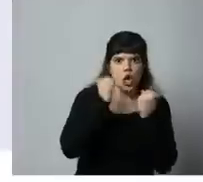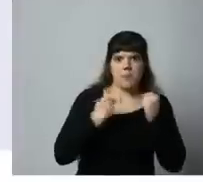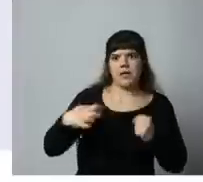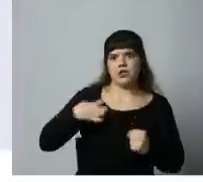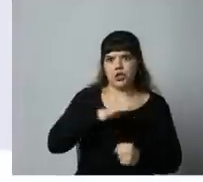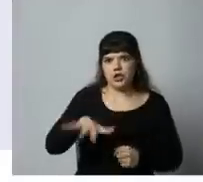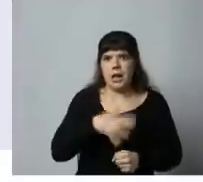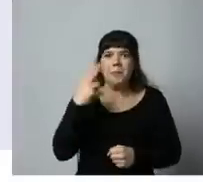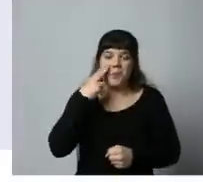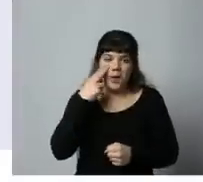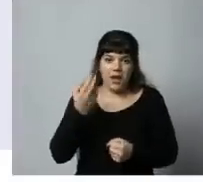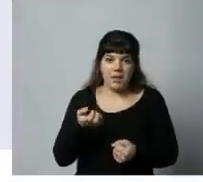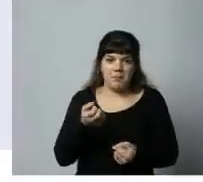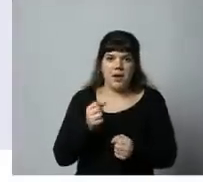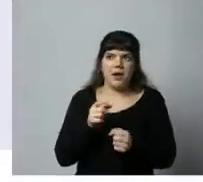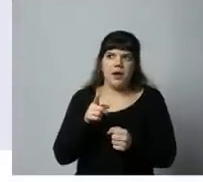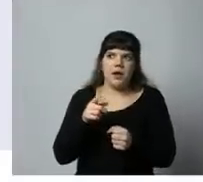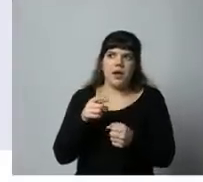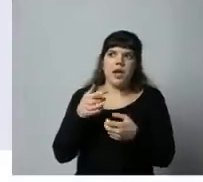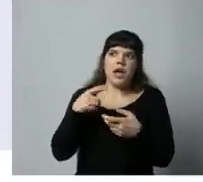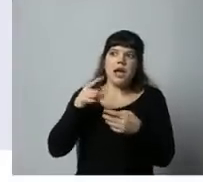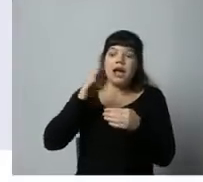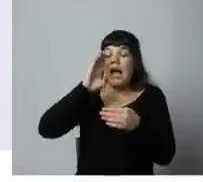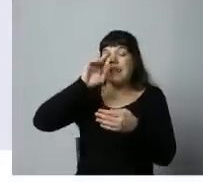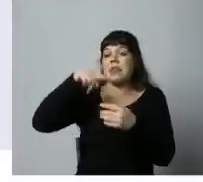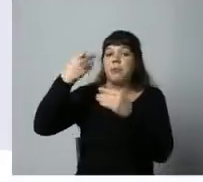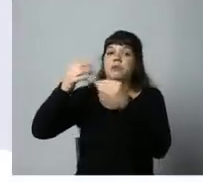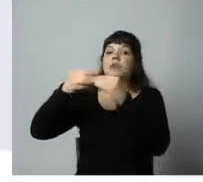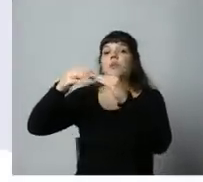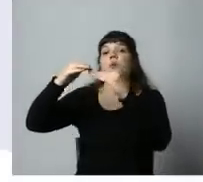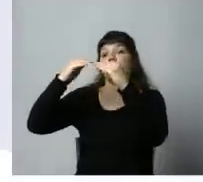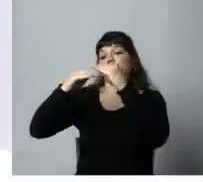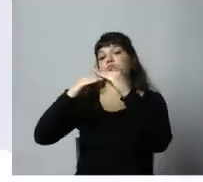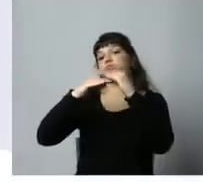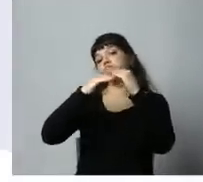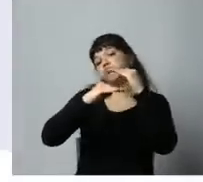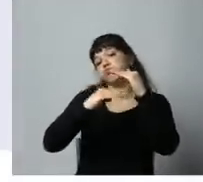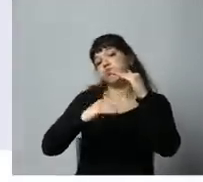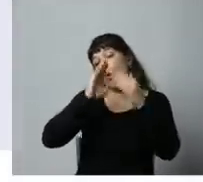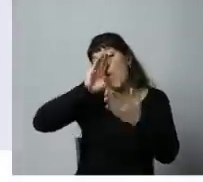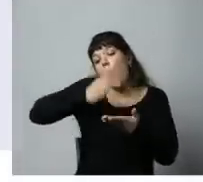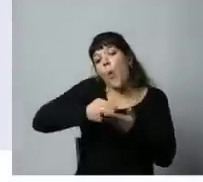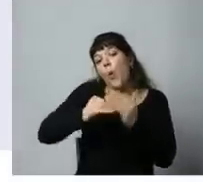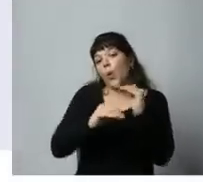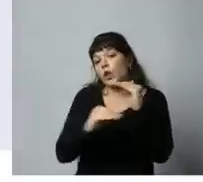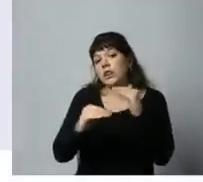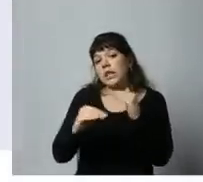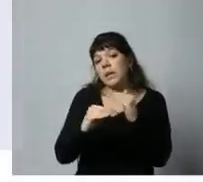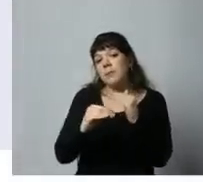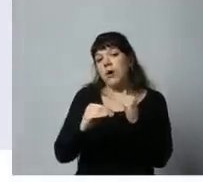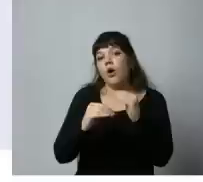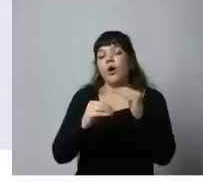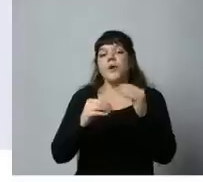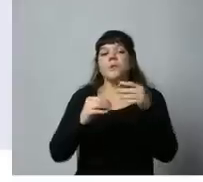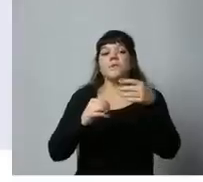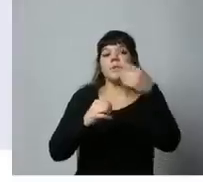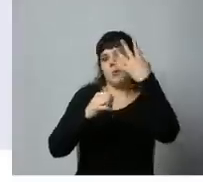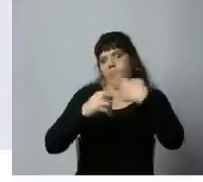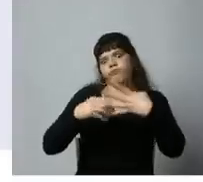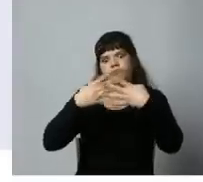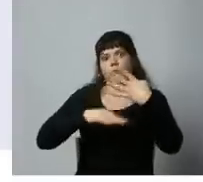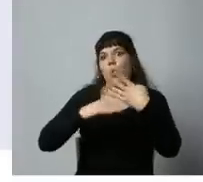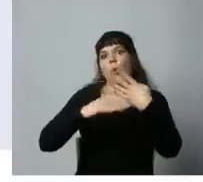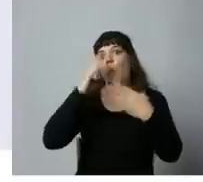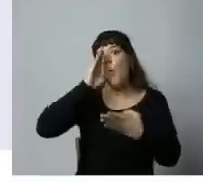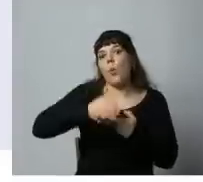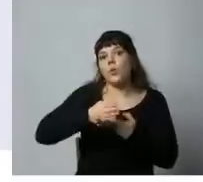la pandemia hasta el país que menos invirtió y gastó para hacerle frente a las consecuencias económicas y sociales de la